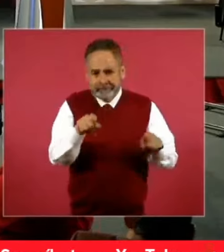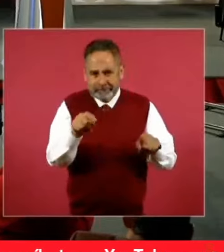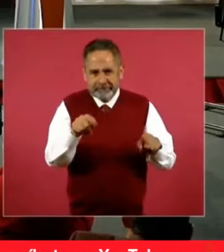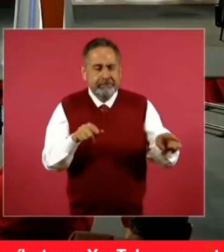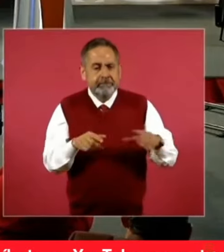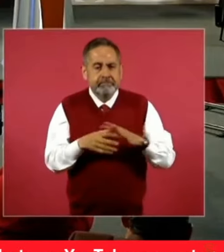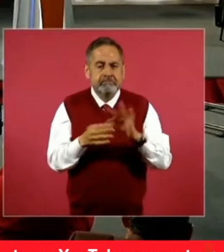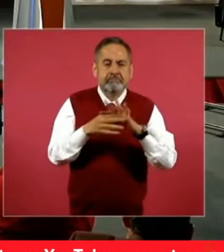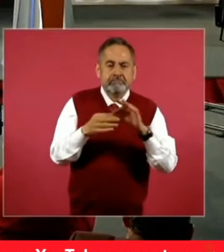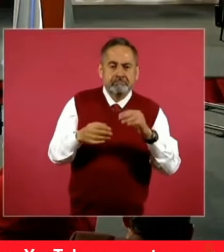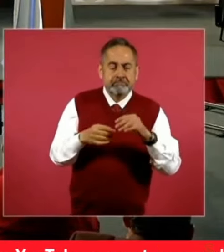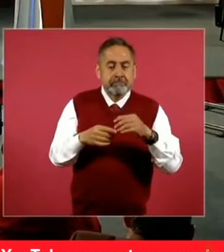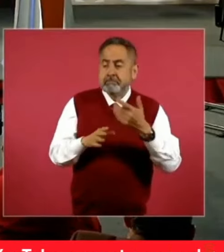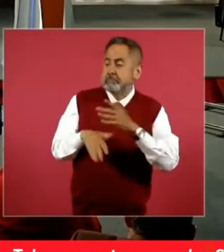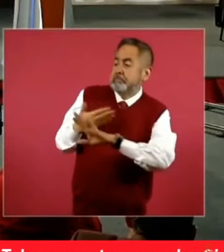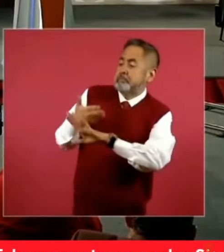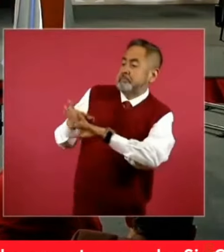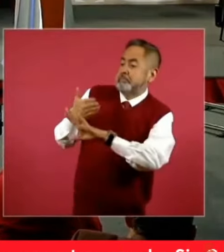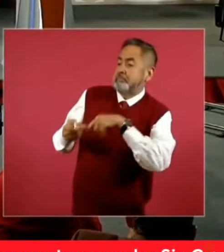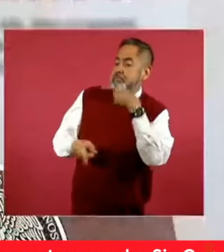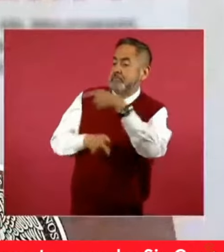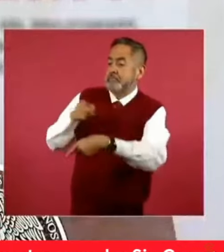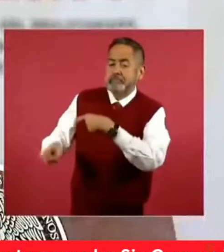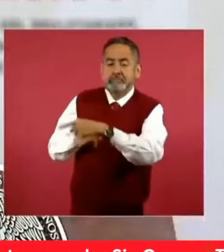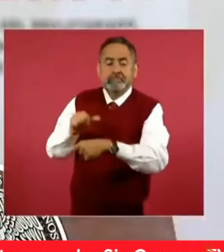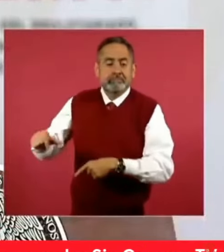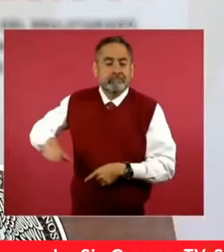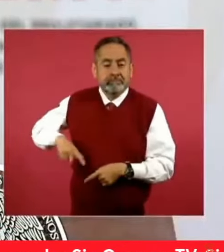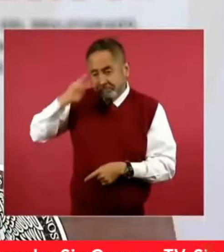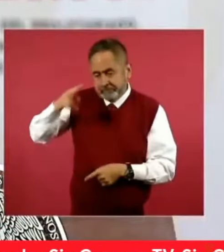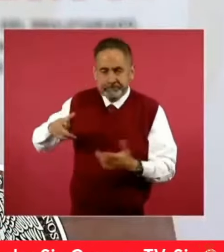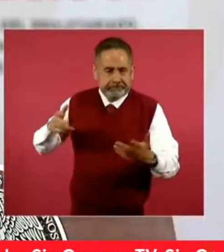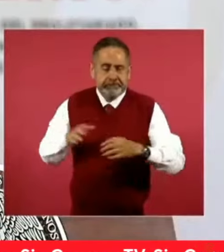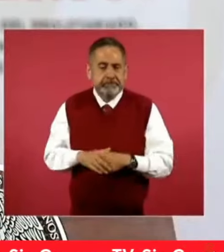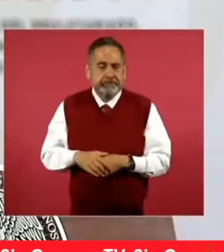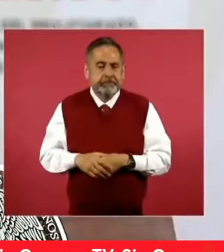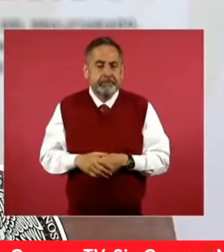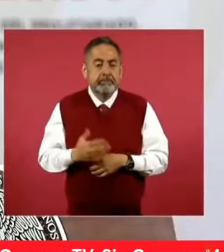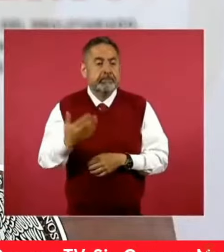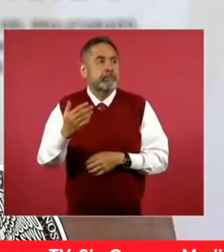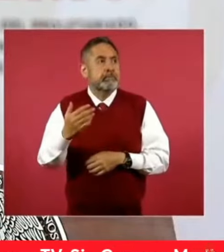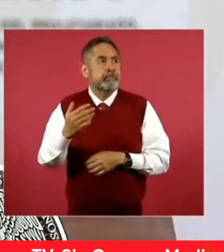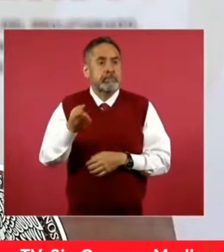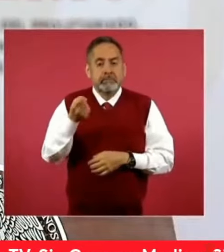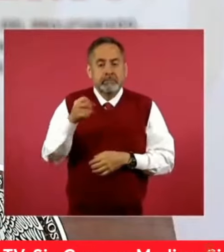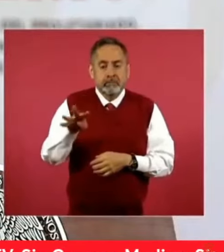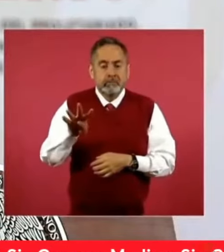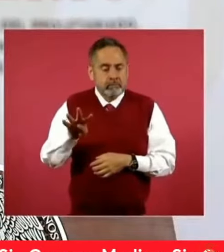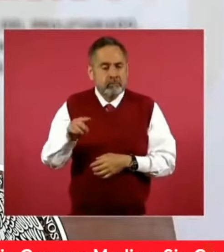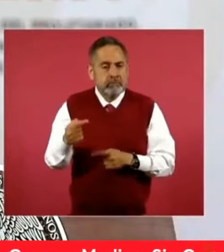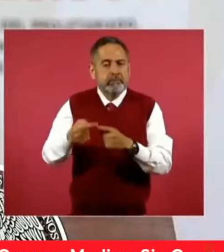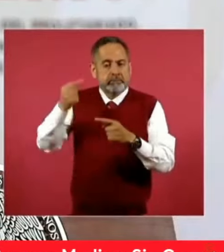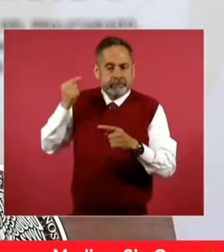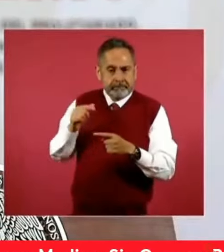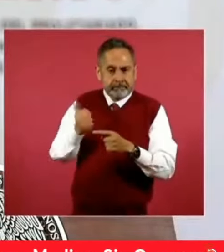munición de los medios contra el gobierno mexicano. El pasado 19 de agosto, el diario